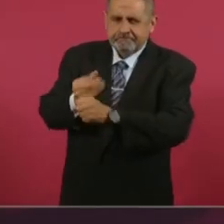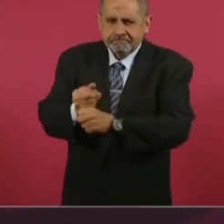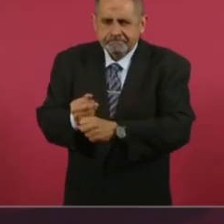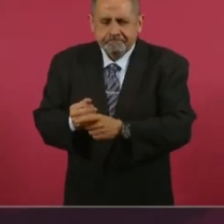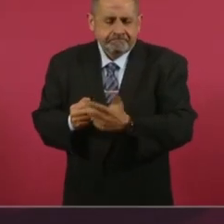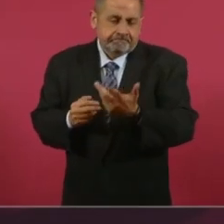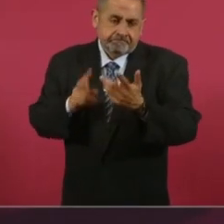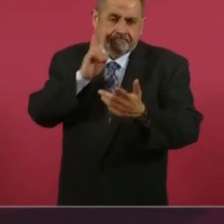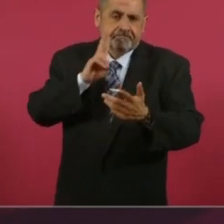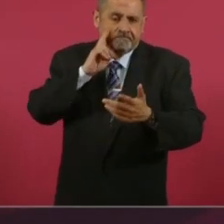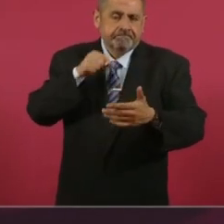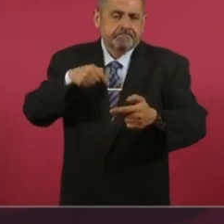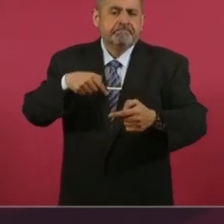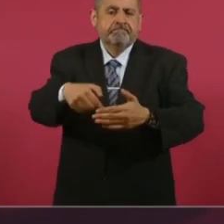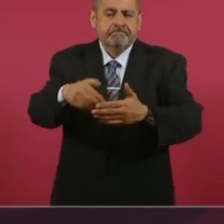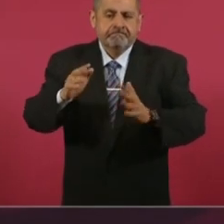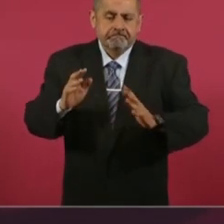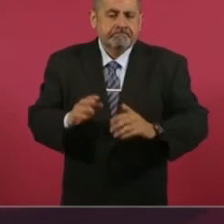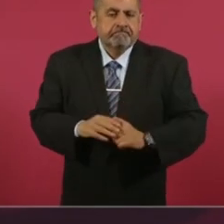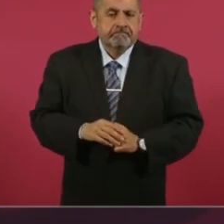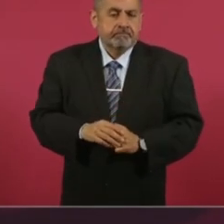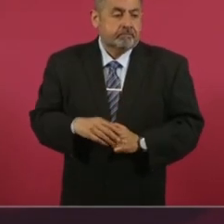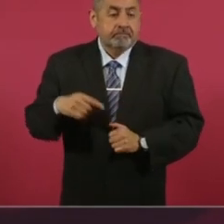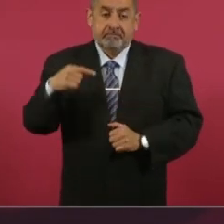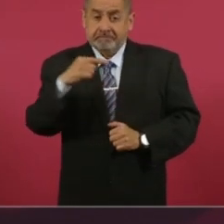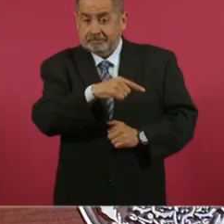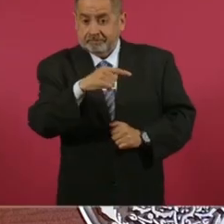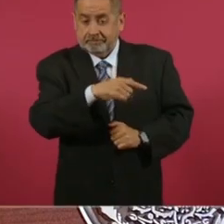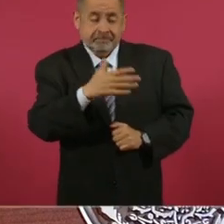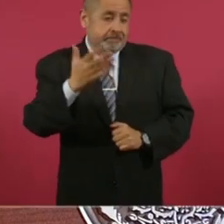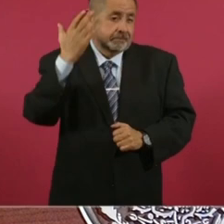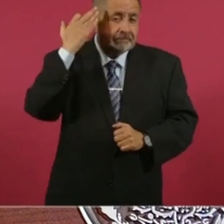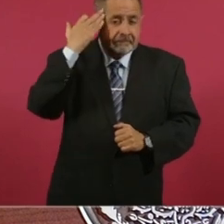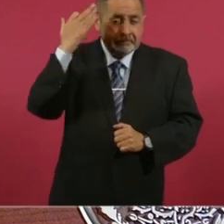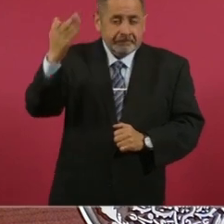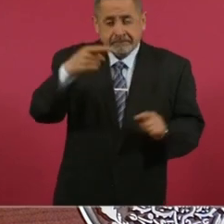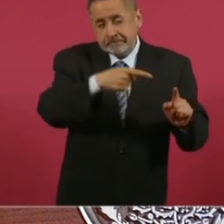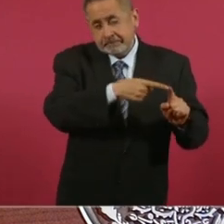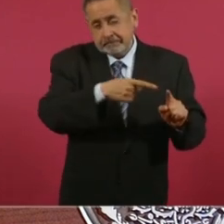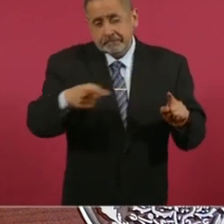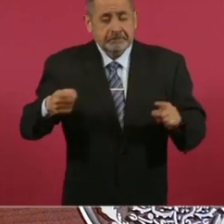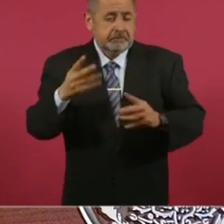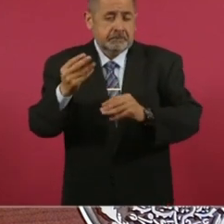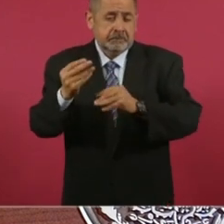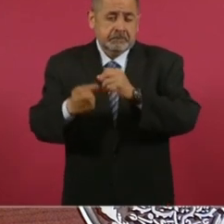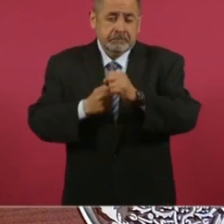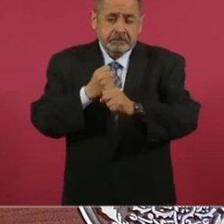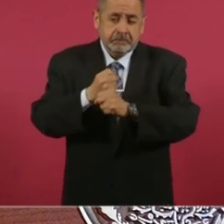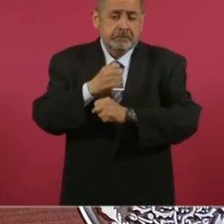porque fue mucho el retroceso